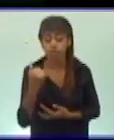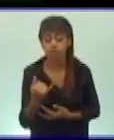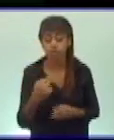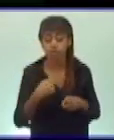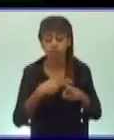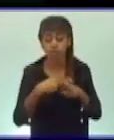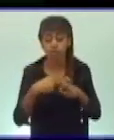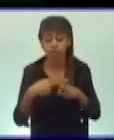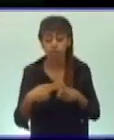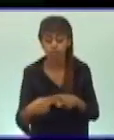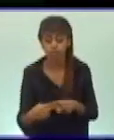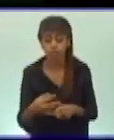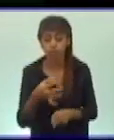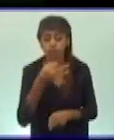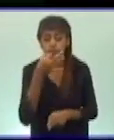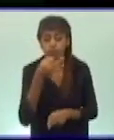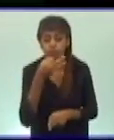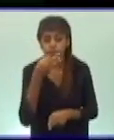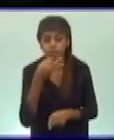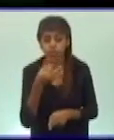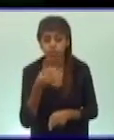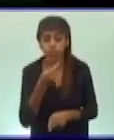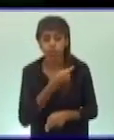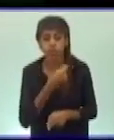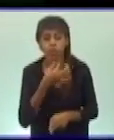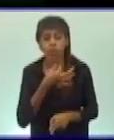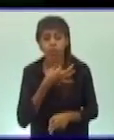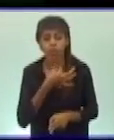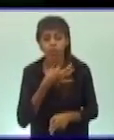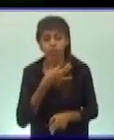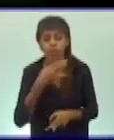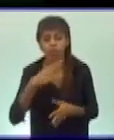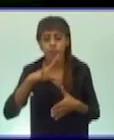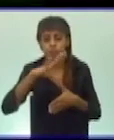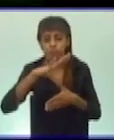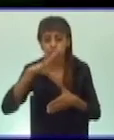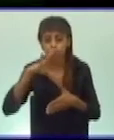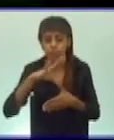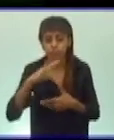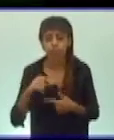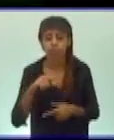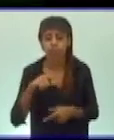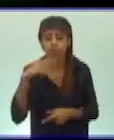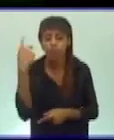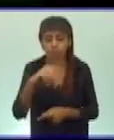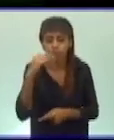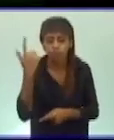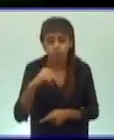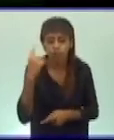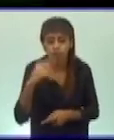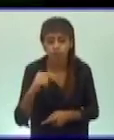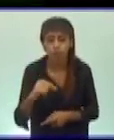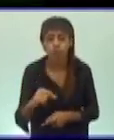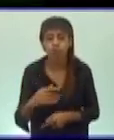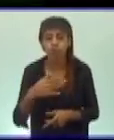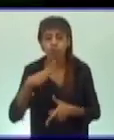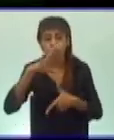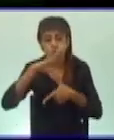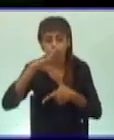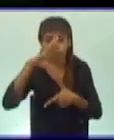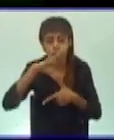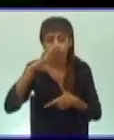historia tendrá que contar con los pobres de América, con los explotados y vilipendiados de América